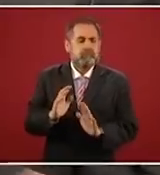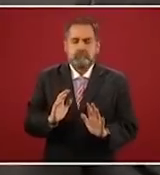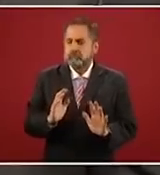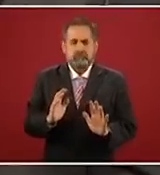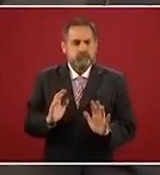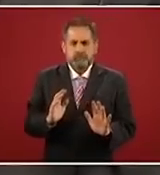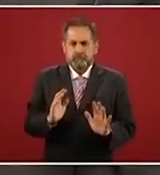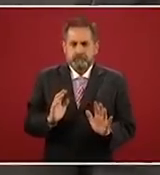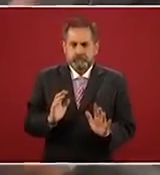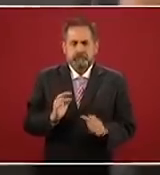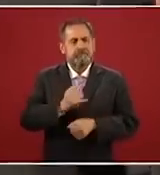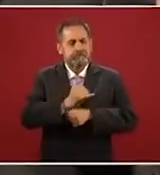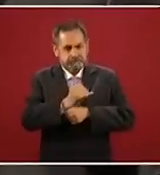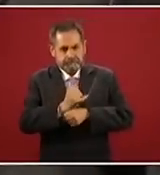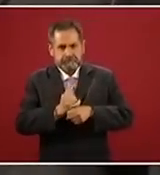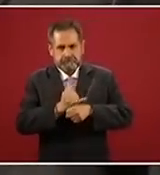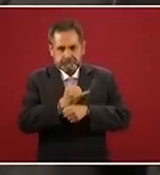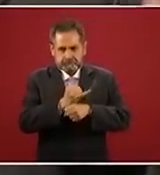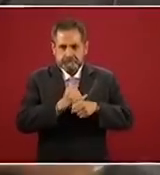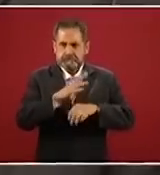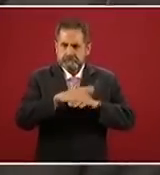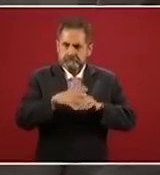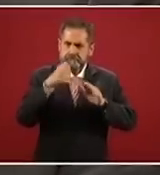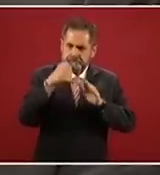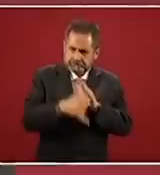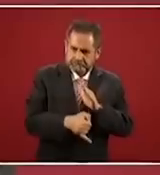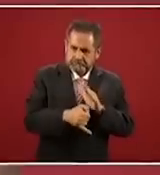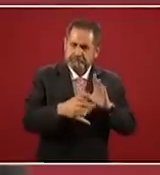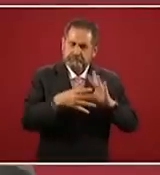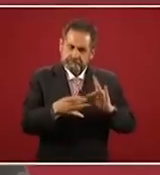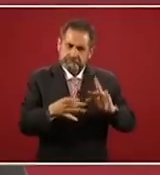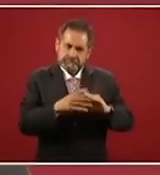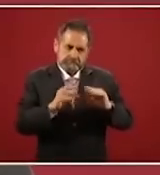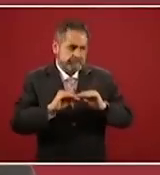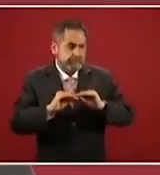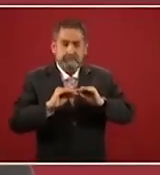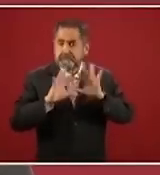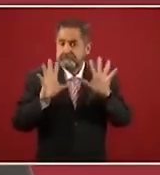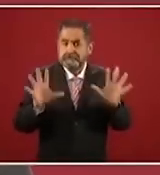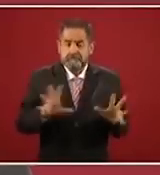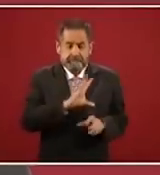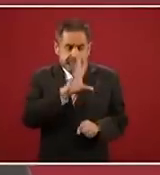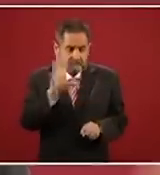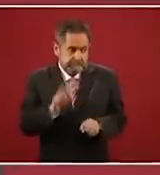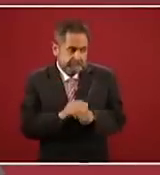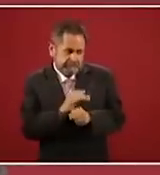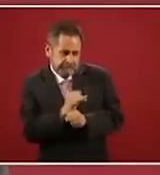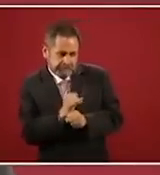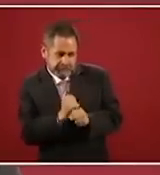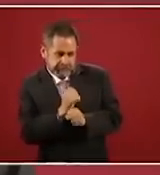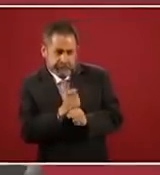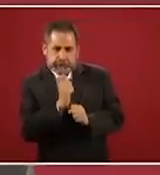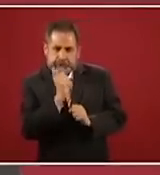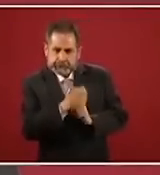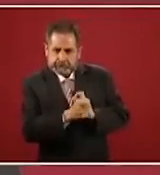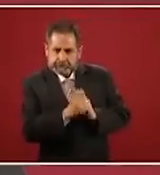tienen que llevarse a cabo con amplitud y